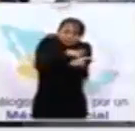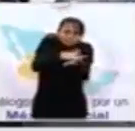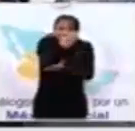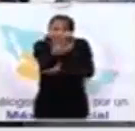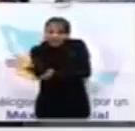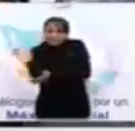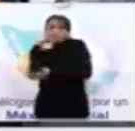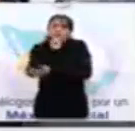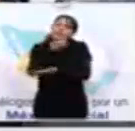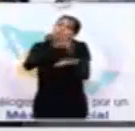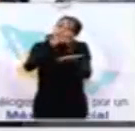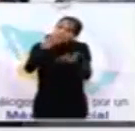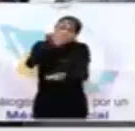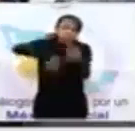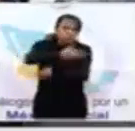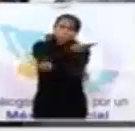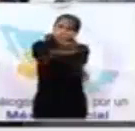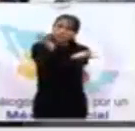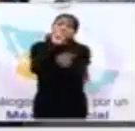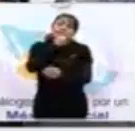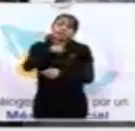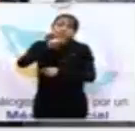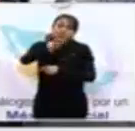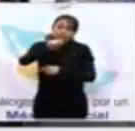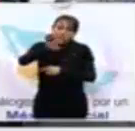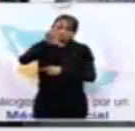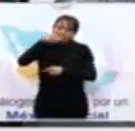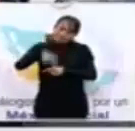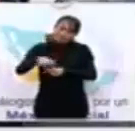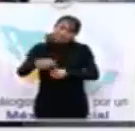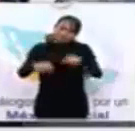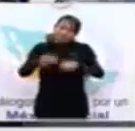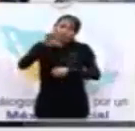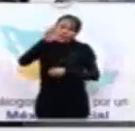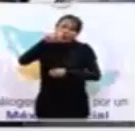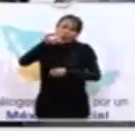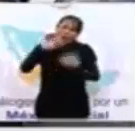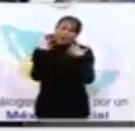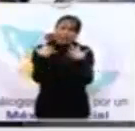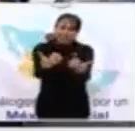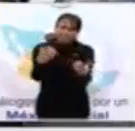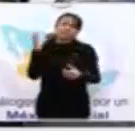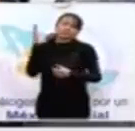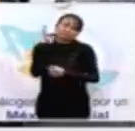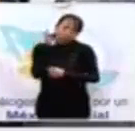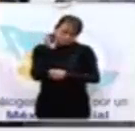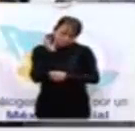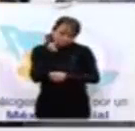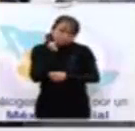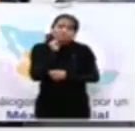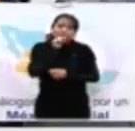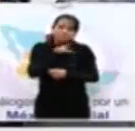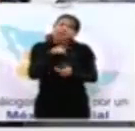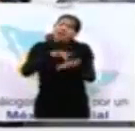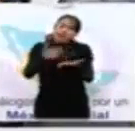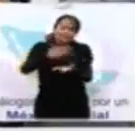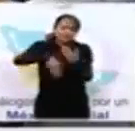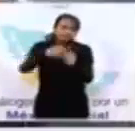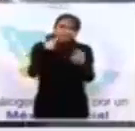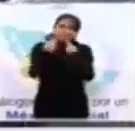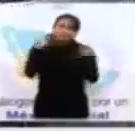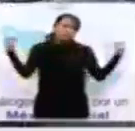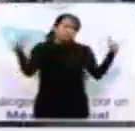del Congreso y a todos los que nos acompañaron, gracias por estos diálogos públicos por un México social. Hasta la próxima.